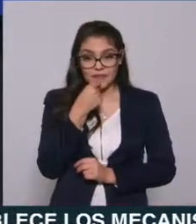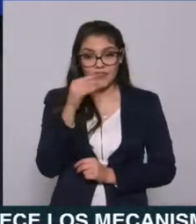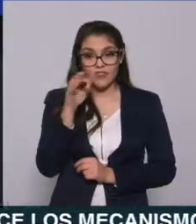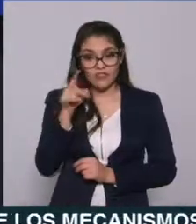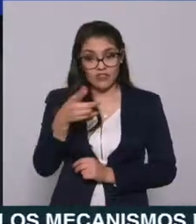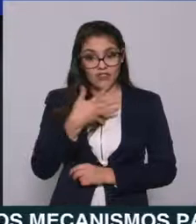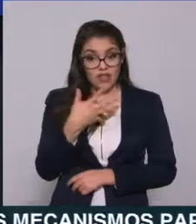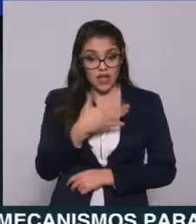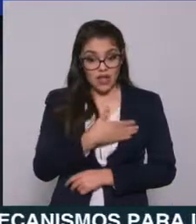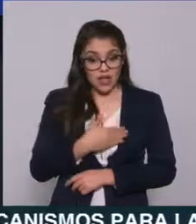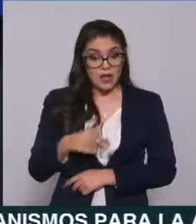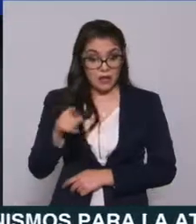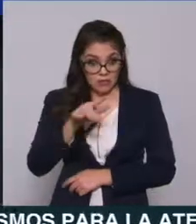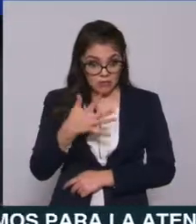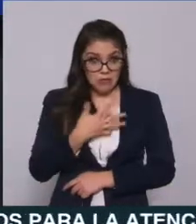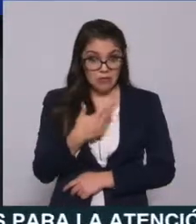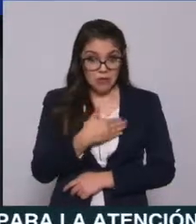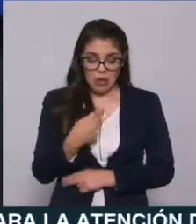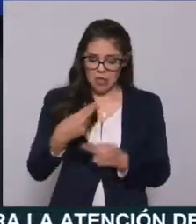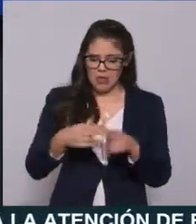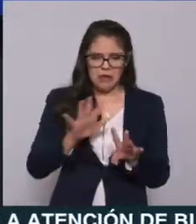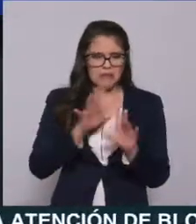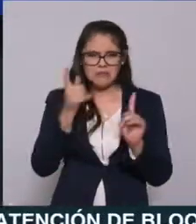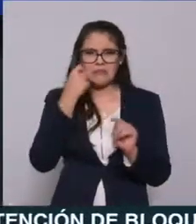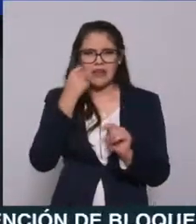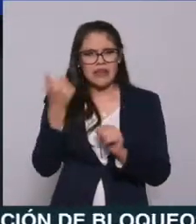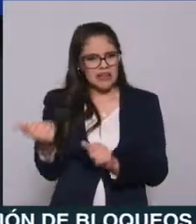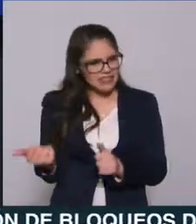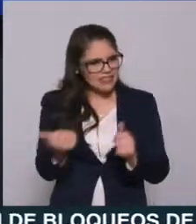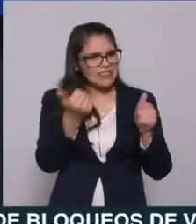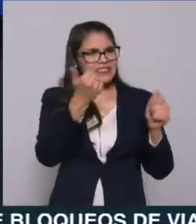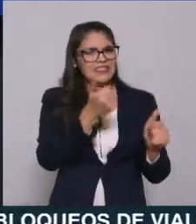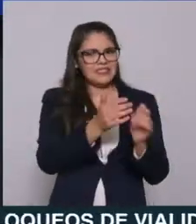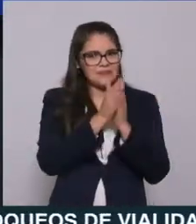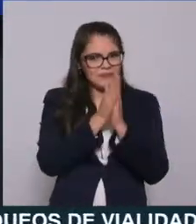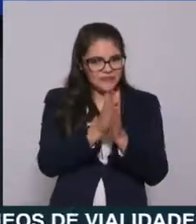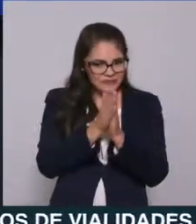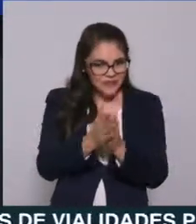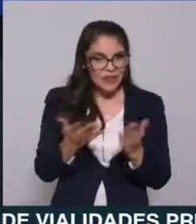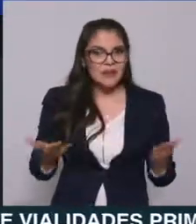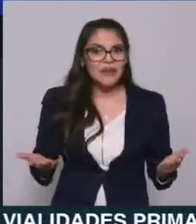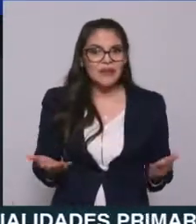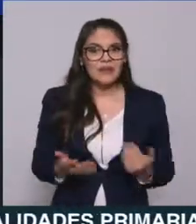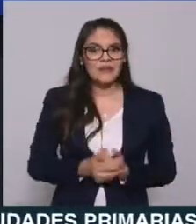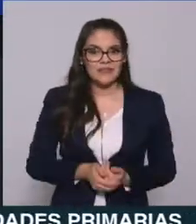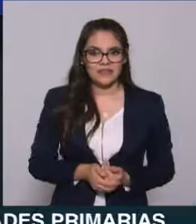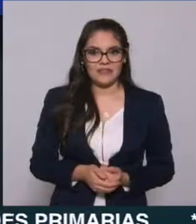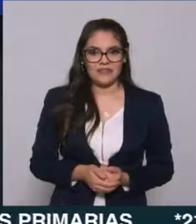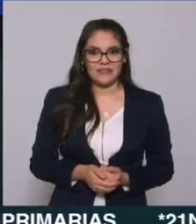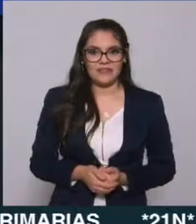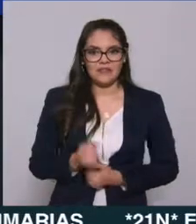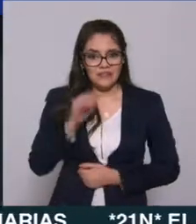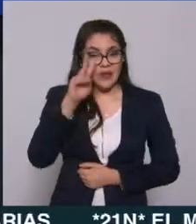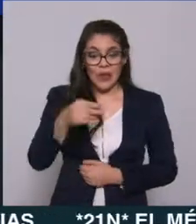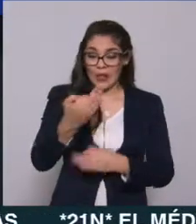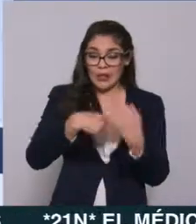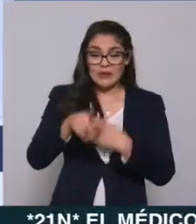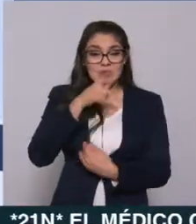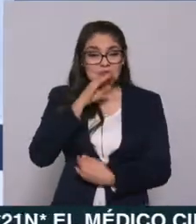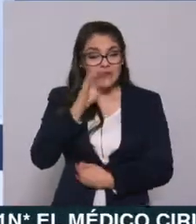tiene hijos, y si tiene hijos, nietos, lo que sea, llévelos, ¿verdad que los va a llevar, señor? Dice que sí. Ok, muy bien. Que Y sí así a los va todos a los llevar. papás y